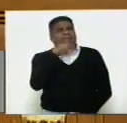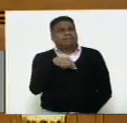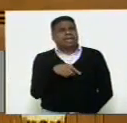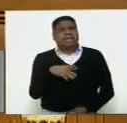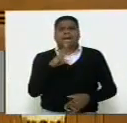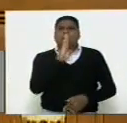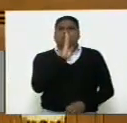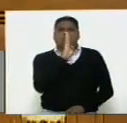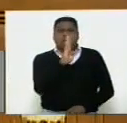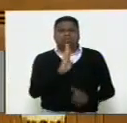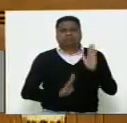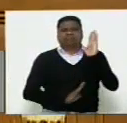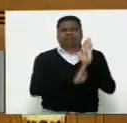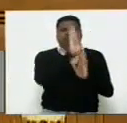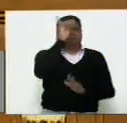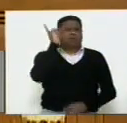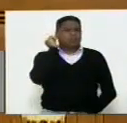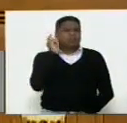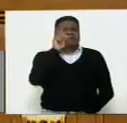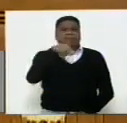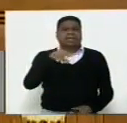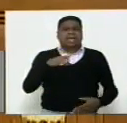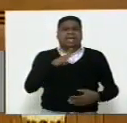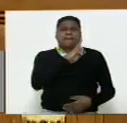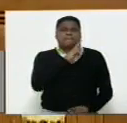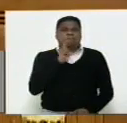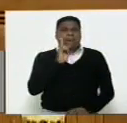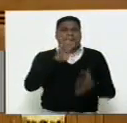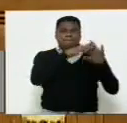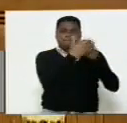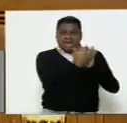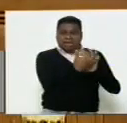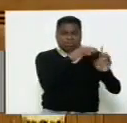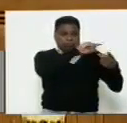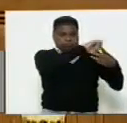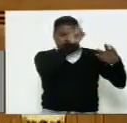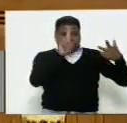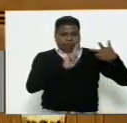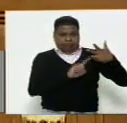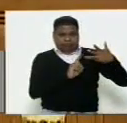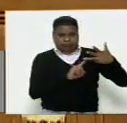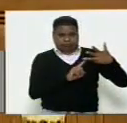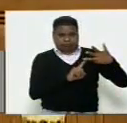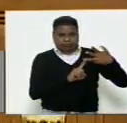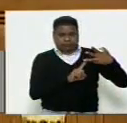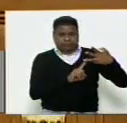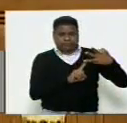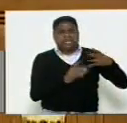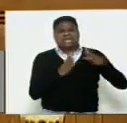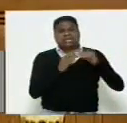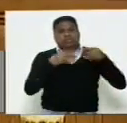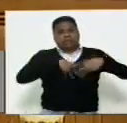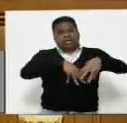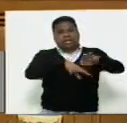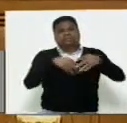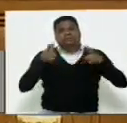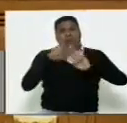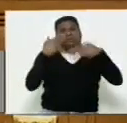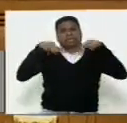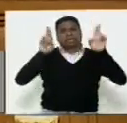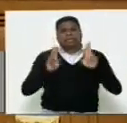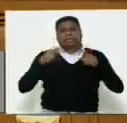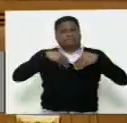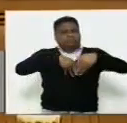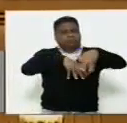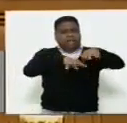misión Madres del Barrio, que hoy está incorporada en la gran misión Hogares de la Patria, que forma parte del ejército de paz, del ejército